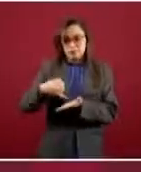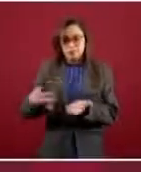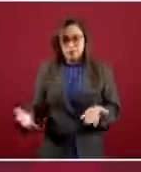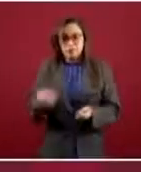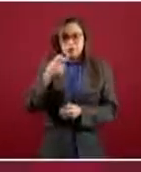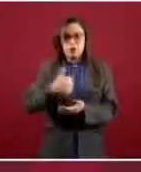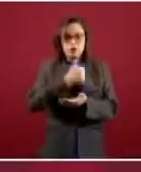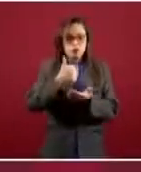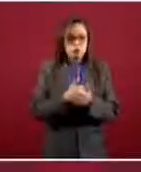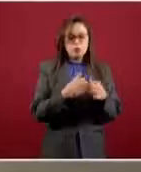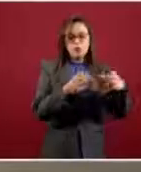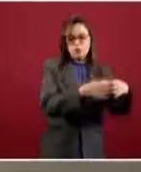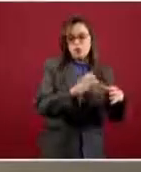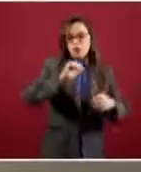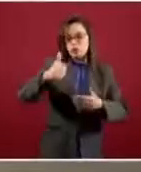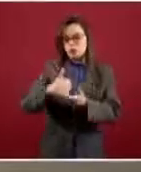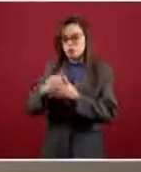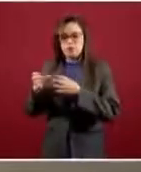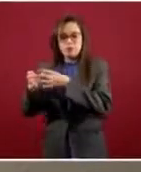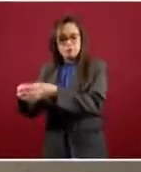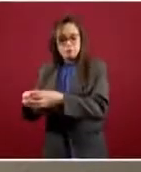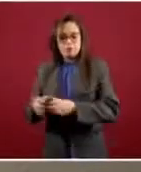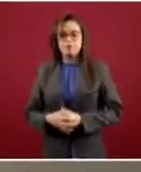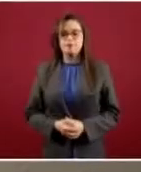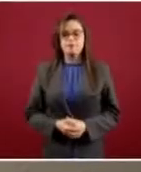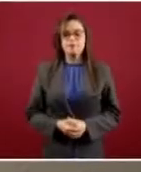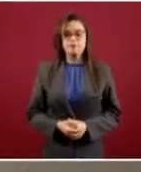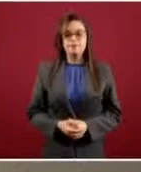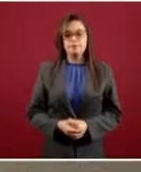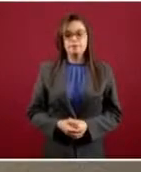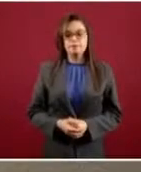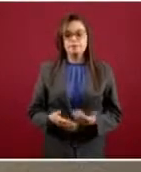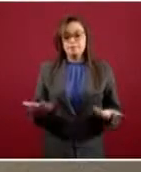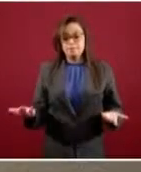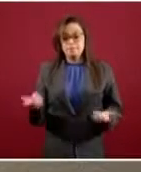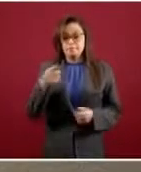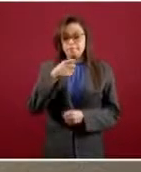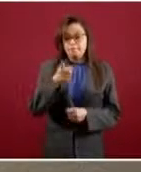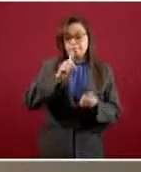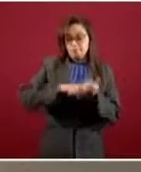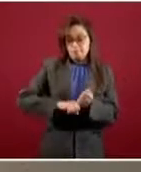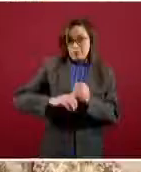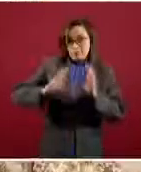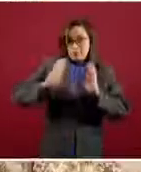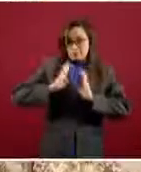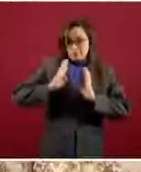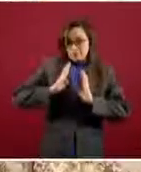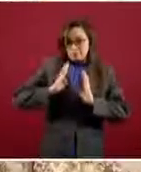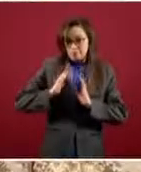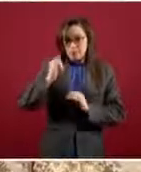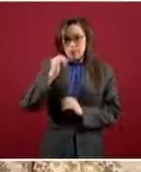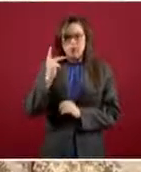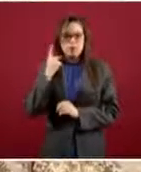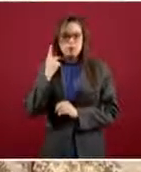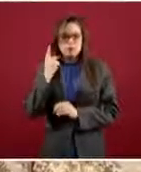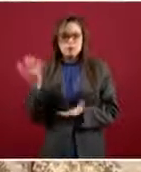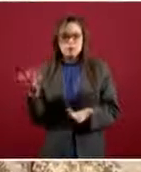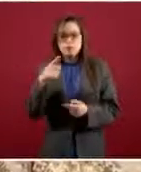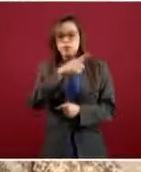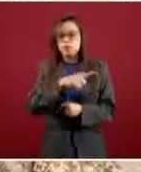otra. Y solían ser, por razones militares y políticas, ciudades